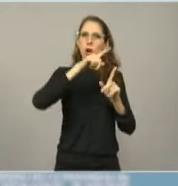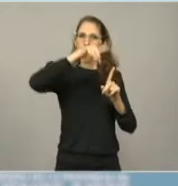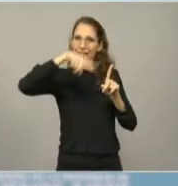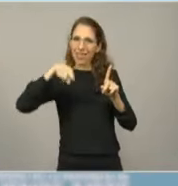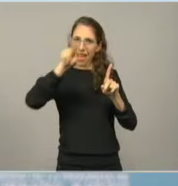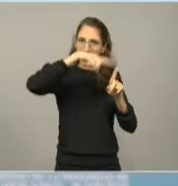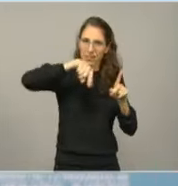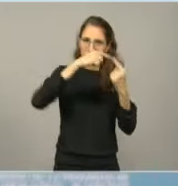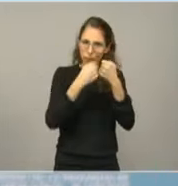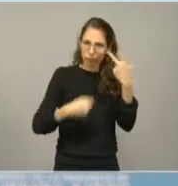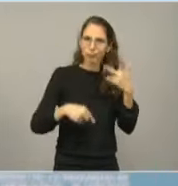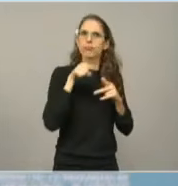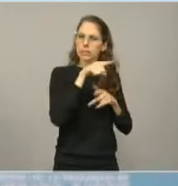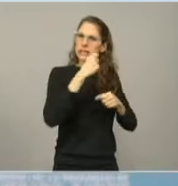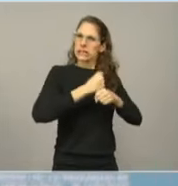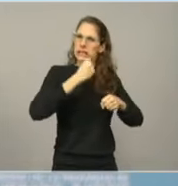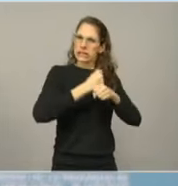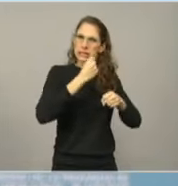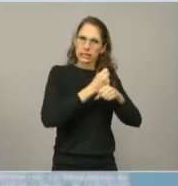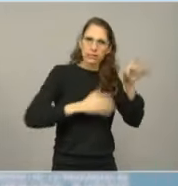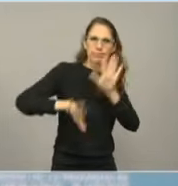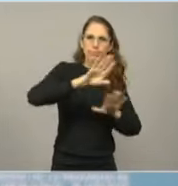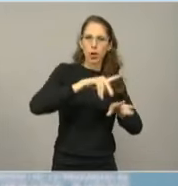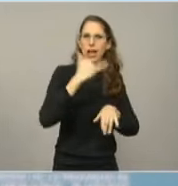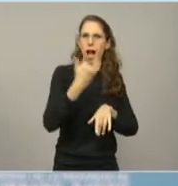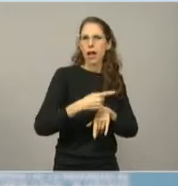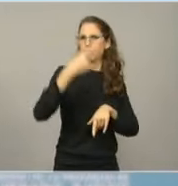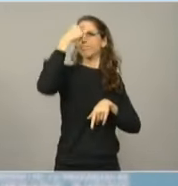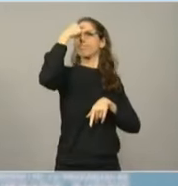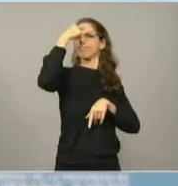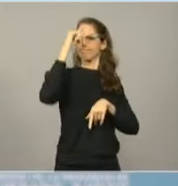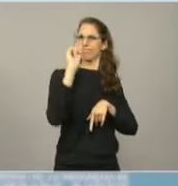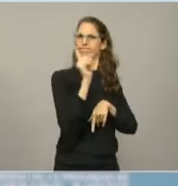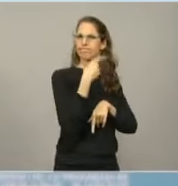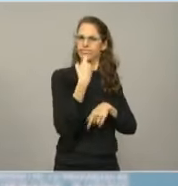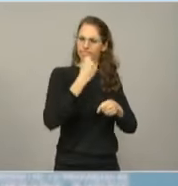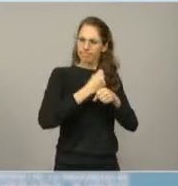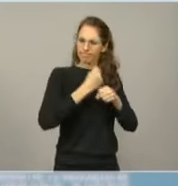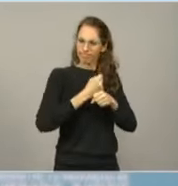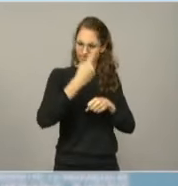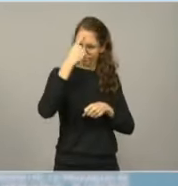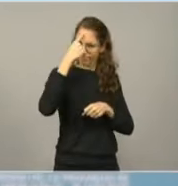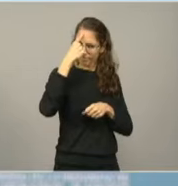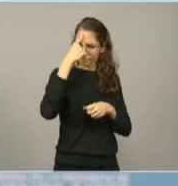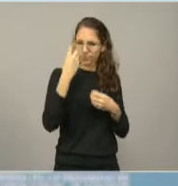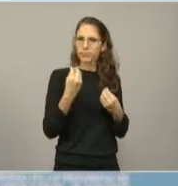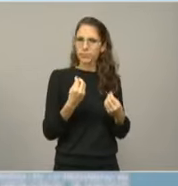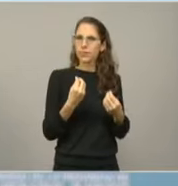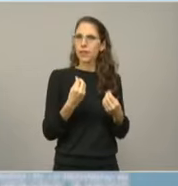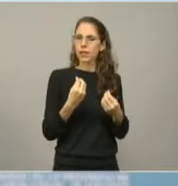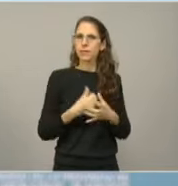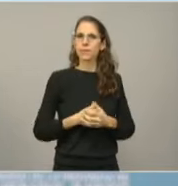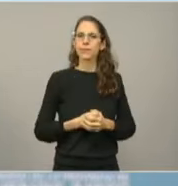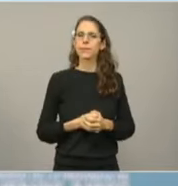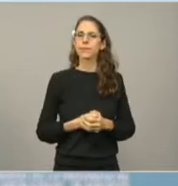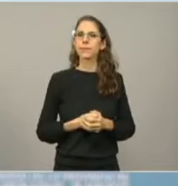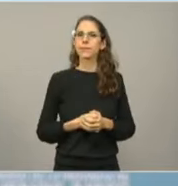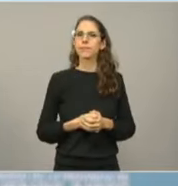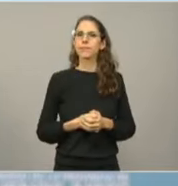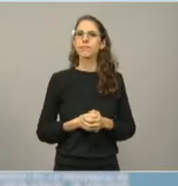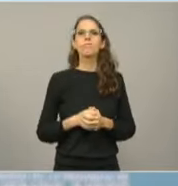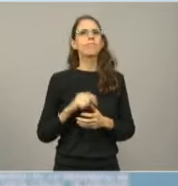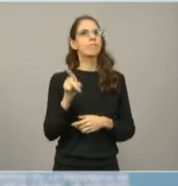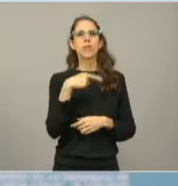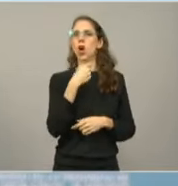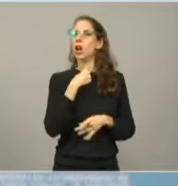y la la la convicción con la que trabajamos que implica poder